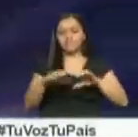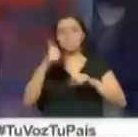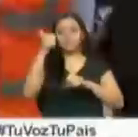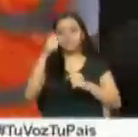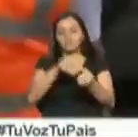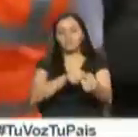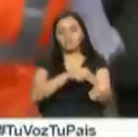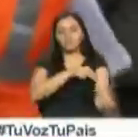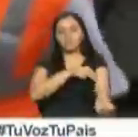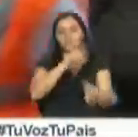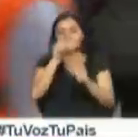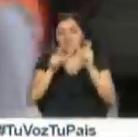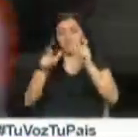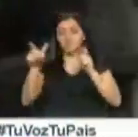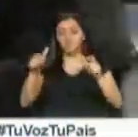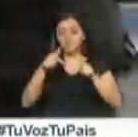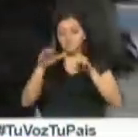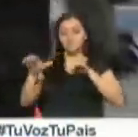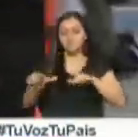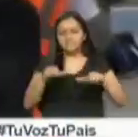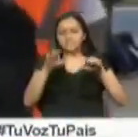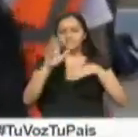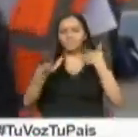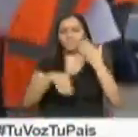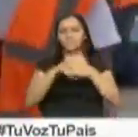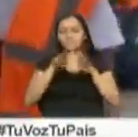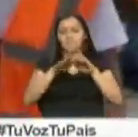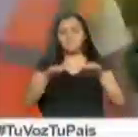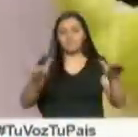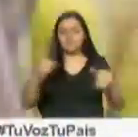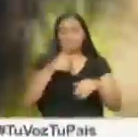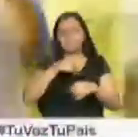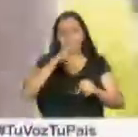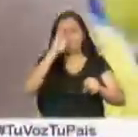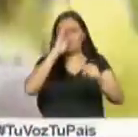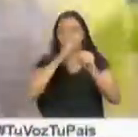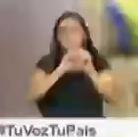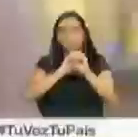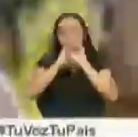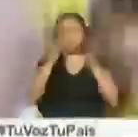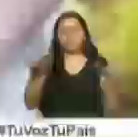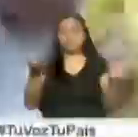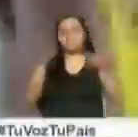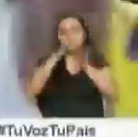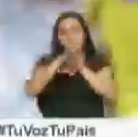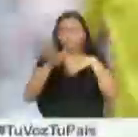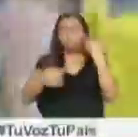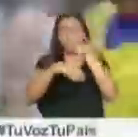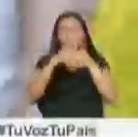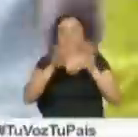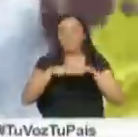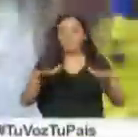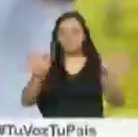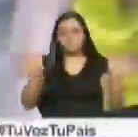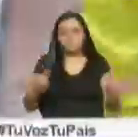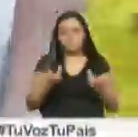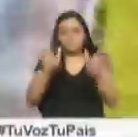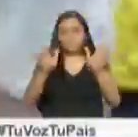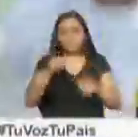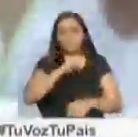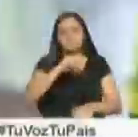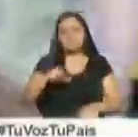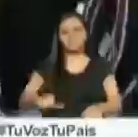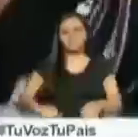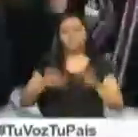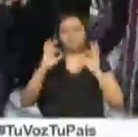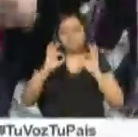hábitos ciudadanos. Esta activación estudiantil tiene como objetivo involucrar a los estudiantes en la promoción de actitudes